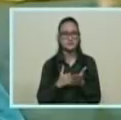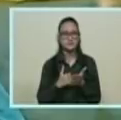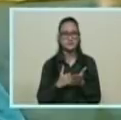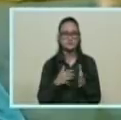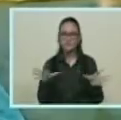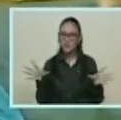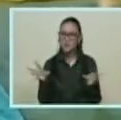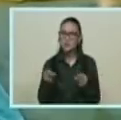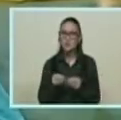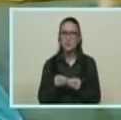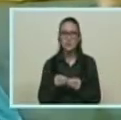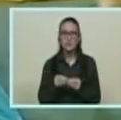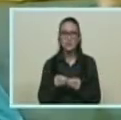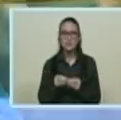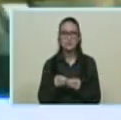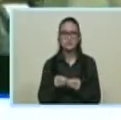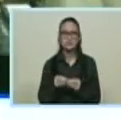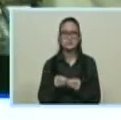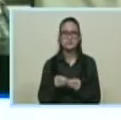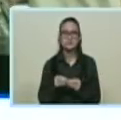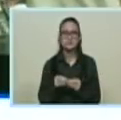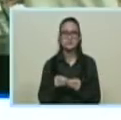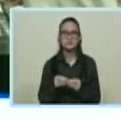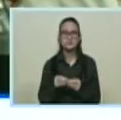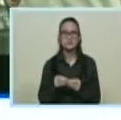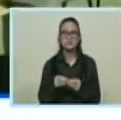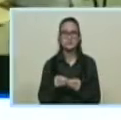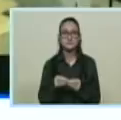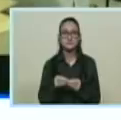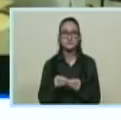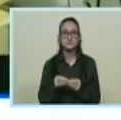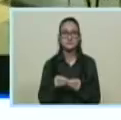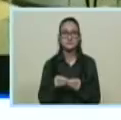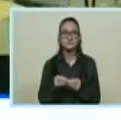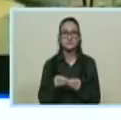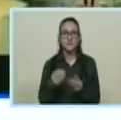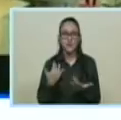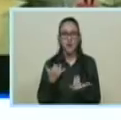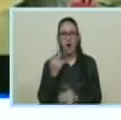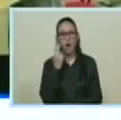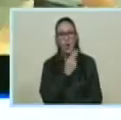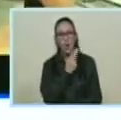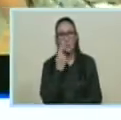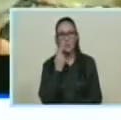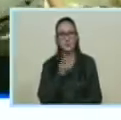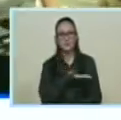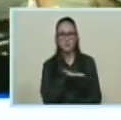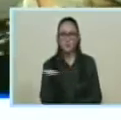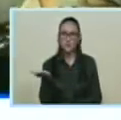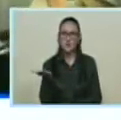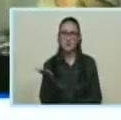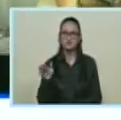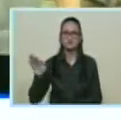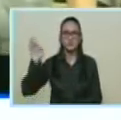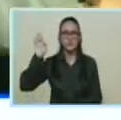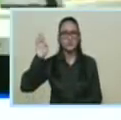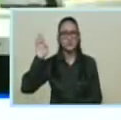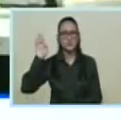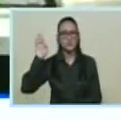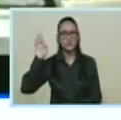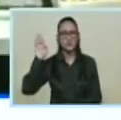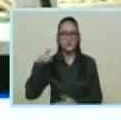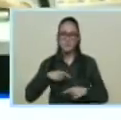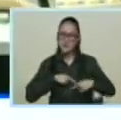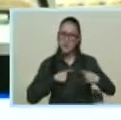un total, y yo me comprometo ante ustedes, miren, estoy jurando con